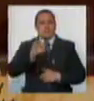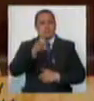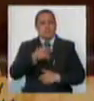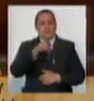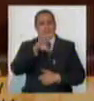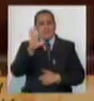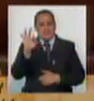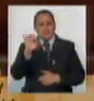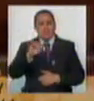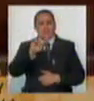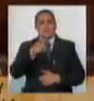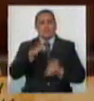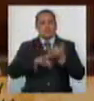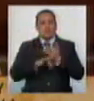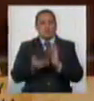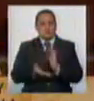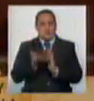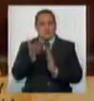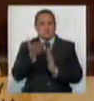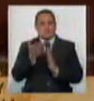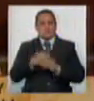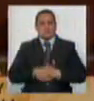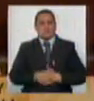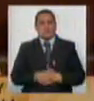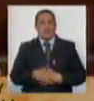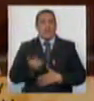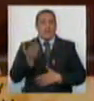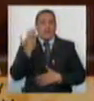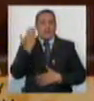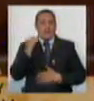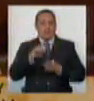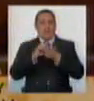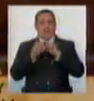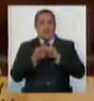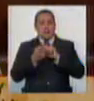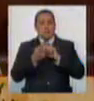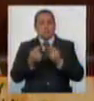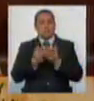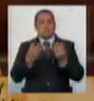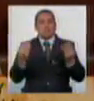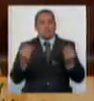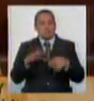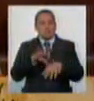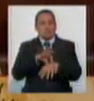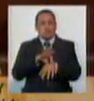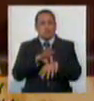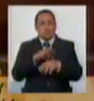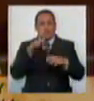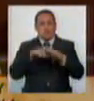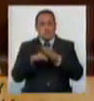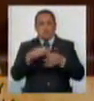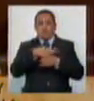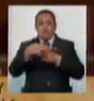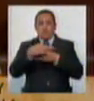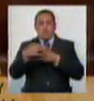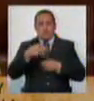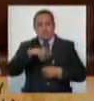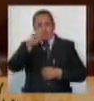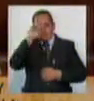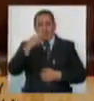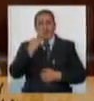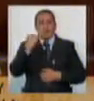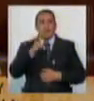1.000 soles respectivamente. Antes de la reforma, la mayoría de médicos en el interior del país